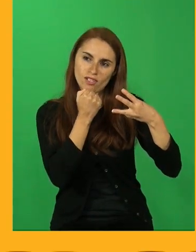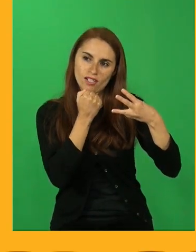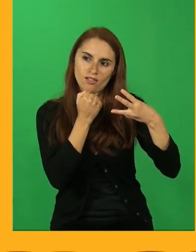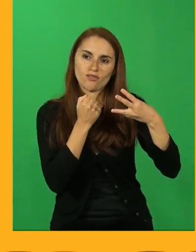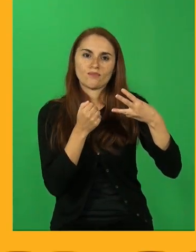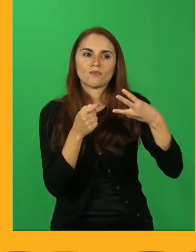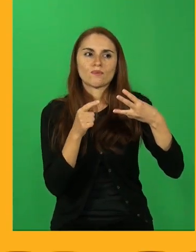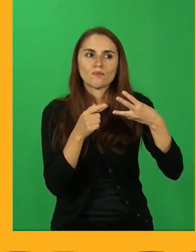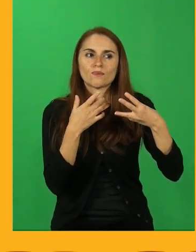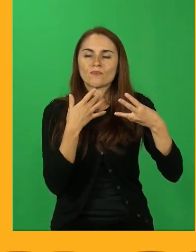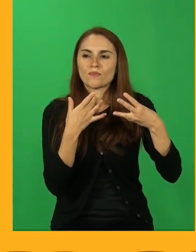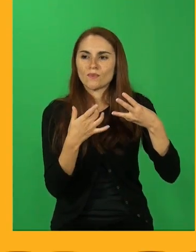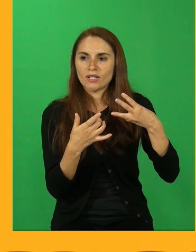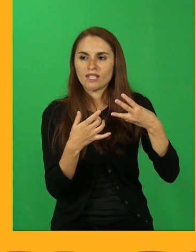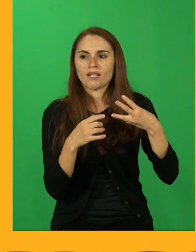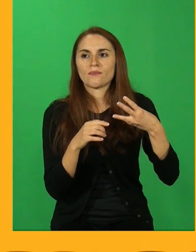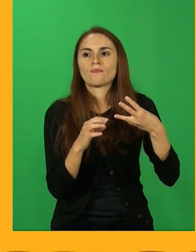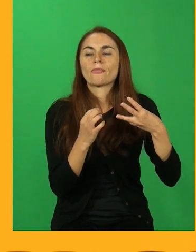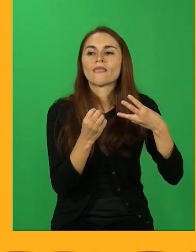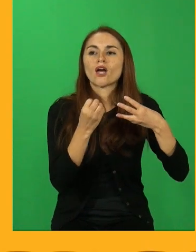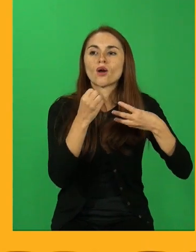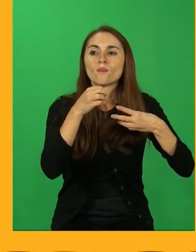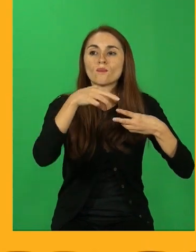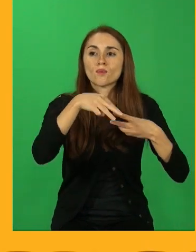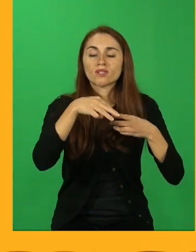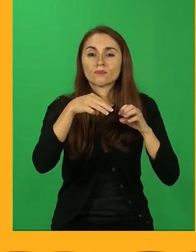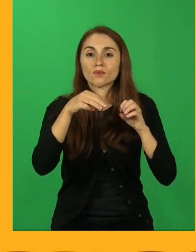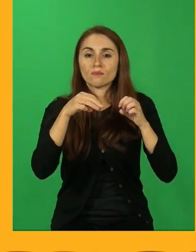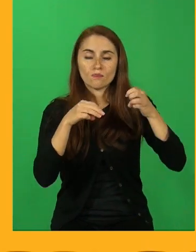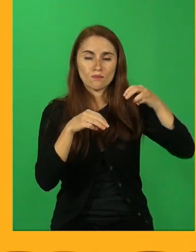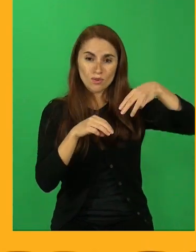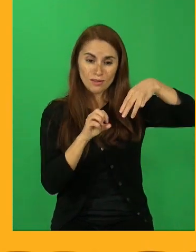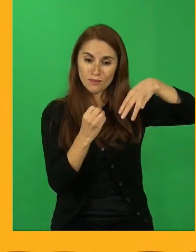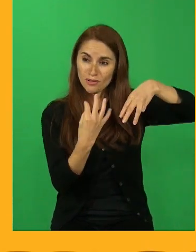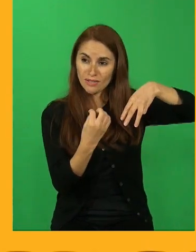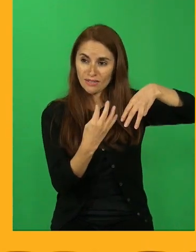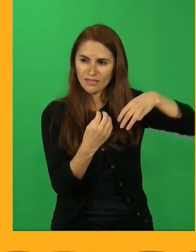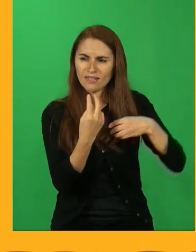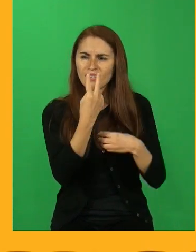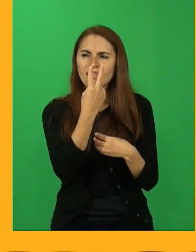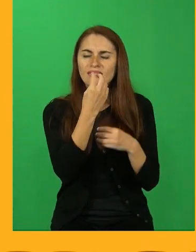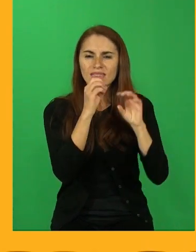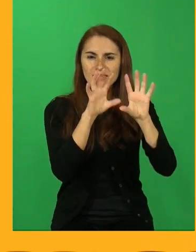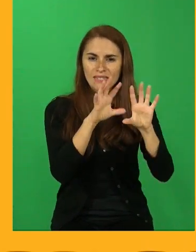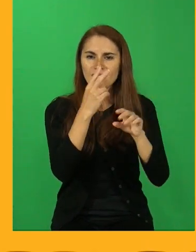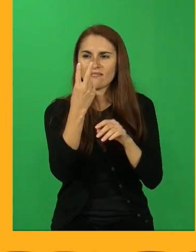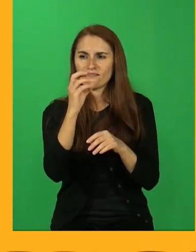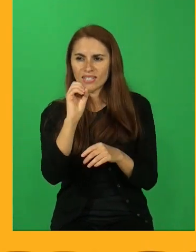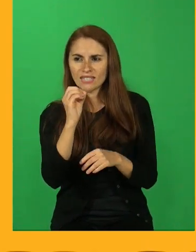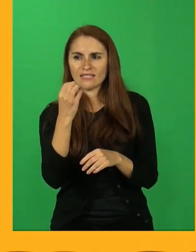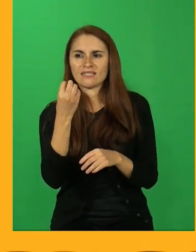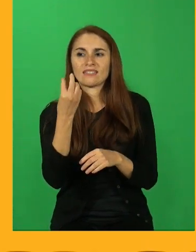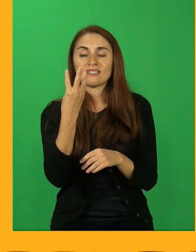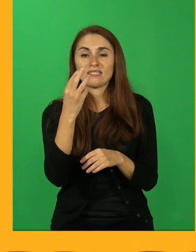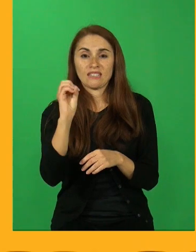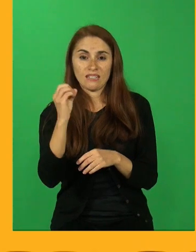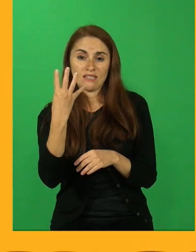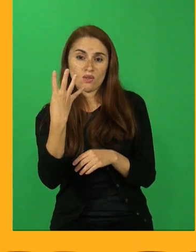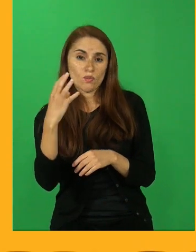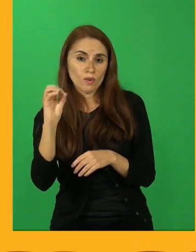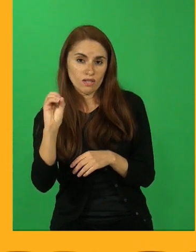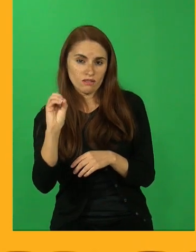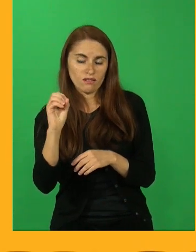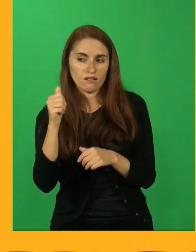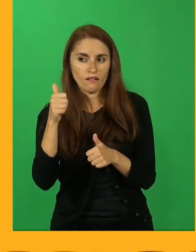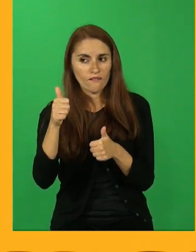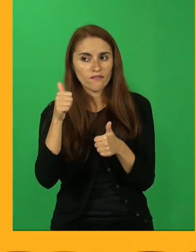Entonces tenemos múltiplos de 10, 10 por 1, 10, 10 por 2, 20, 10 por 3, 30, 10 por 4, 40. Estaba correcto